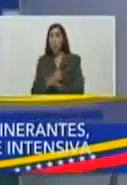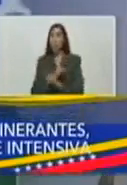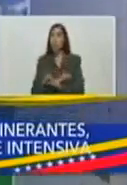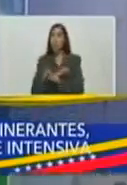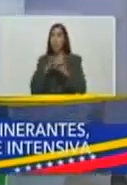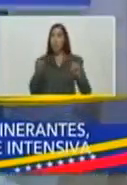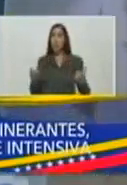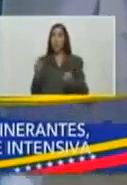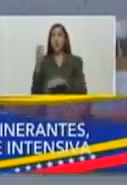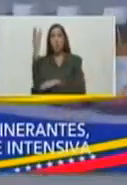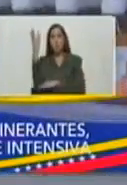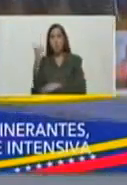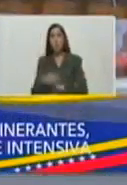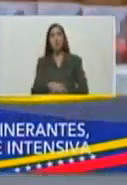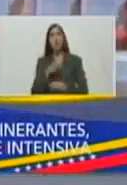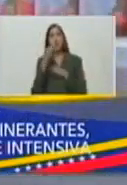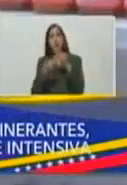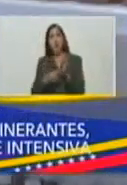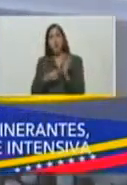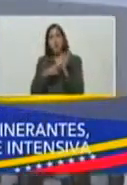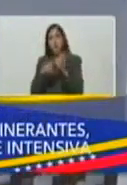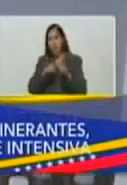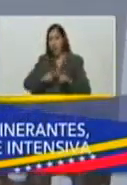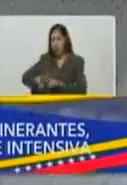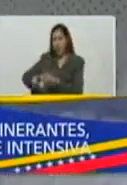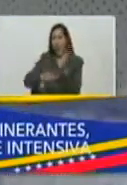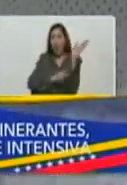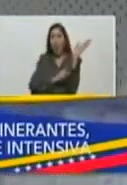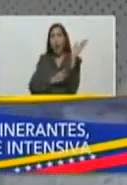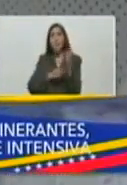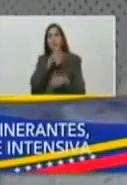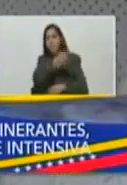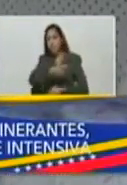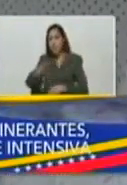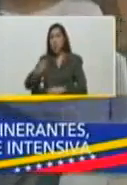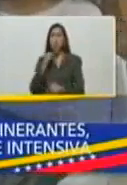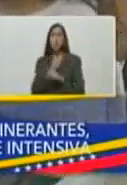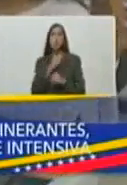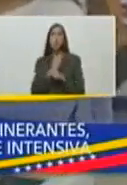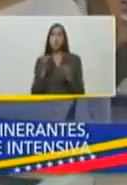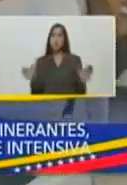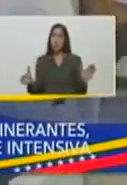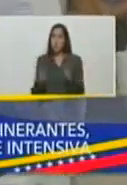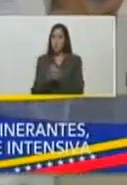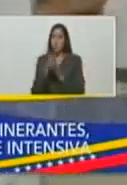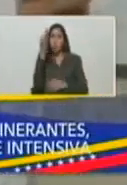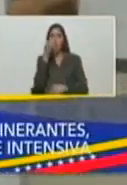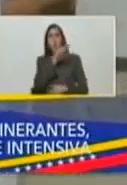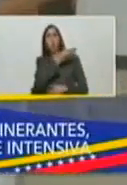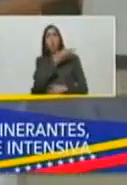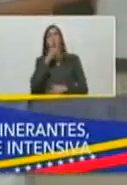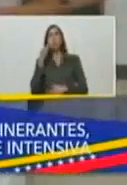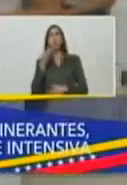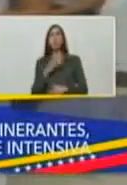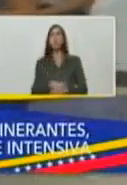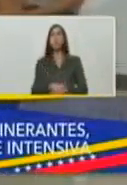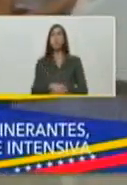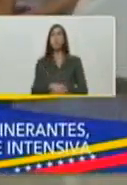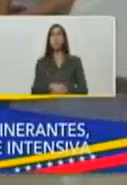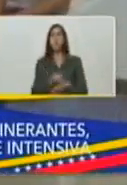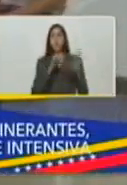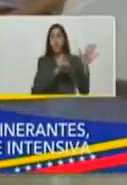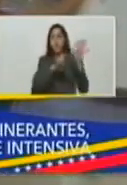esta excelentísima parroquia con un grupo de trabajo de compañeros y compañeras comprometidos. Aquí tenemos una población de 66